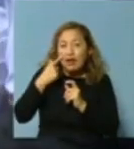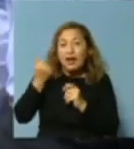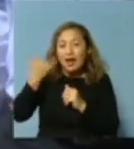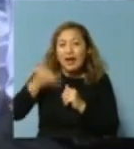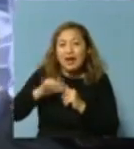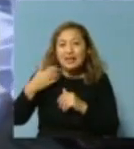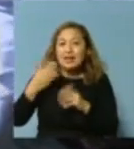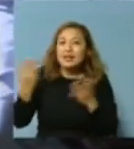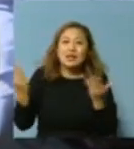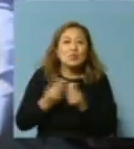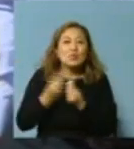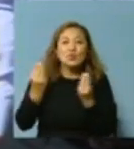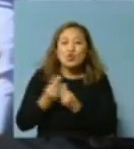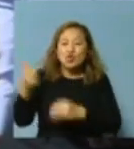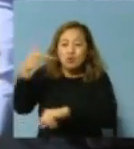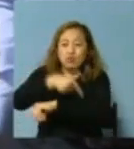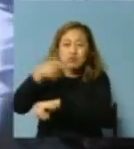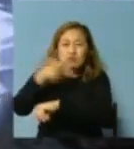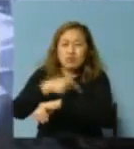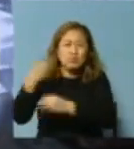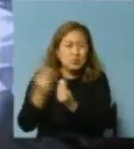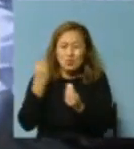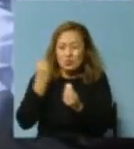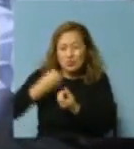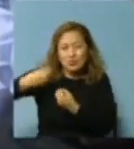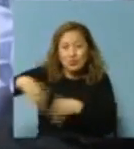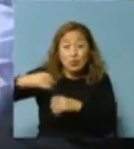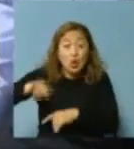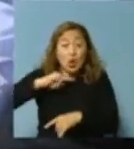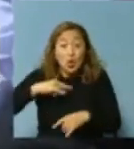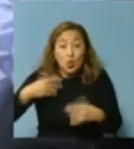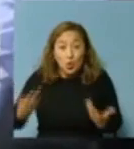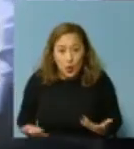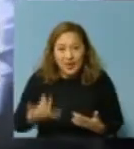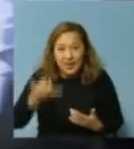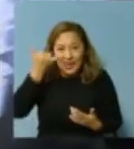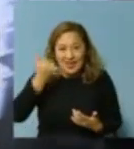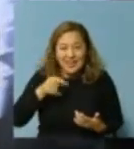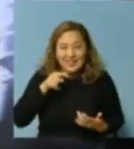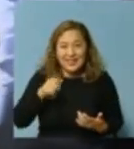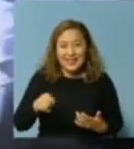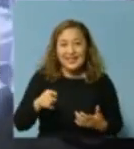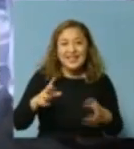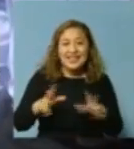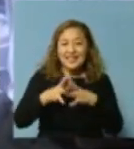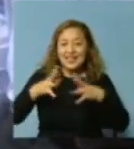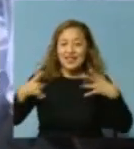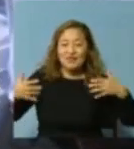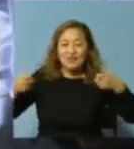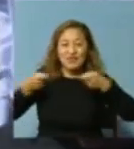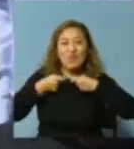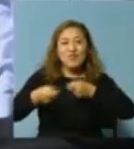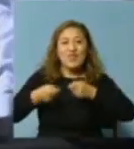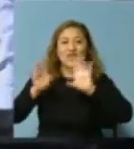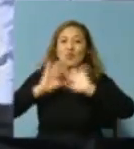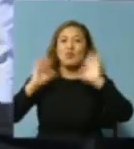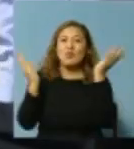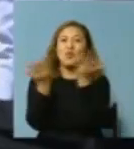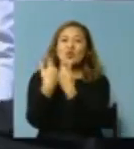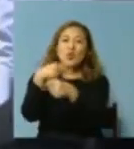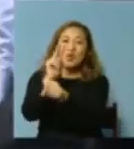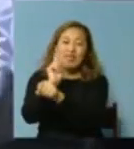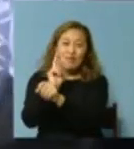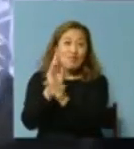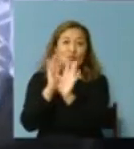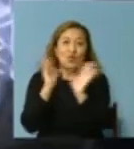electrógeno que quema combustible. Digo, por eso es que Jujuy forma parte de esta gran lucha mundial para cuidar